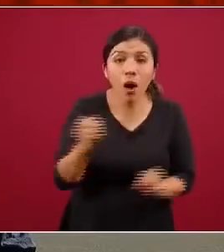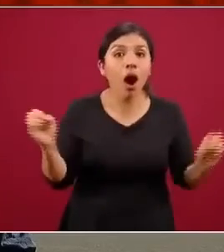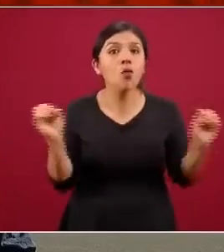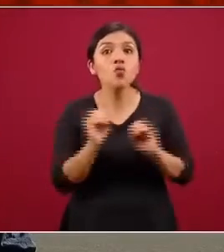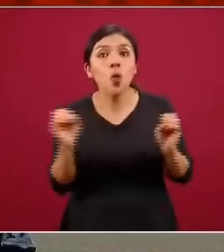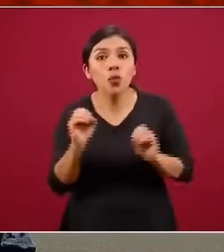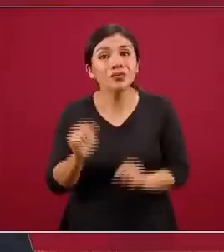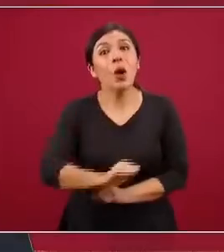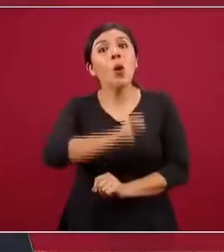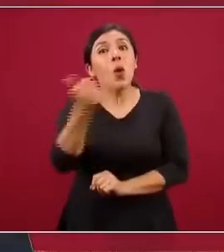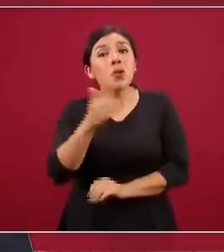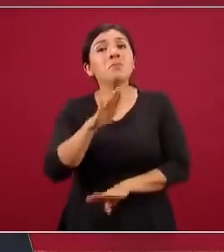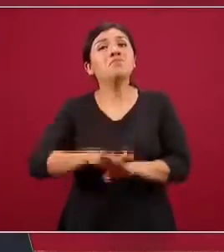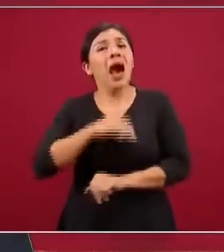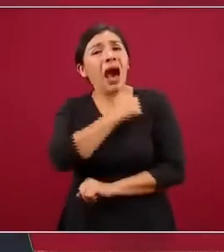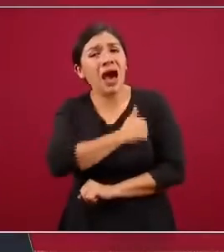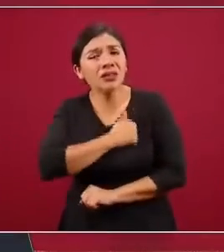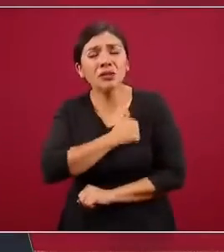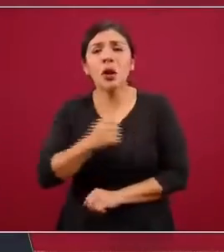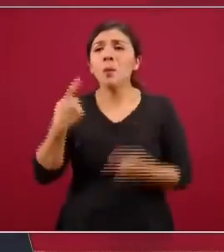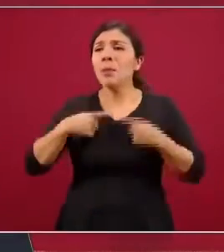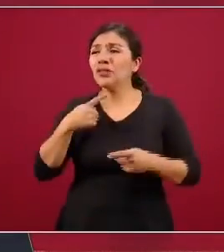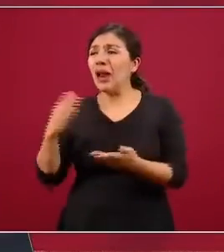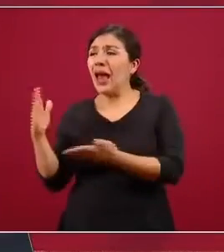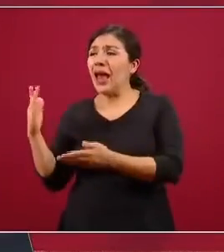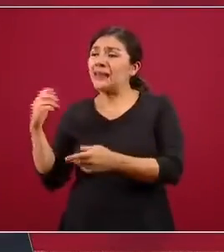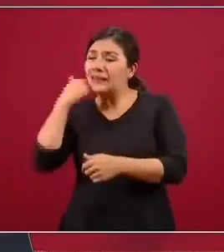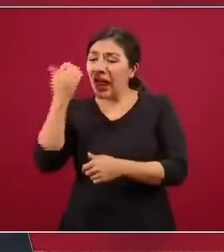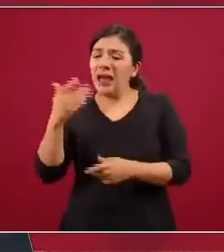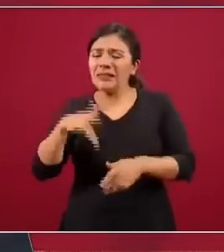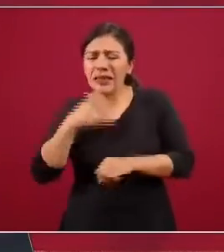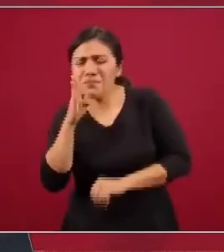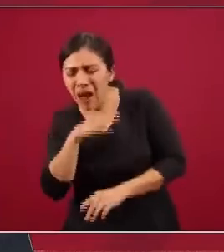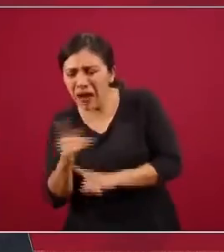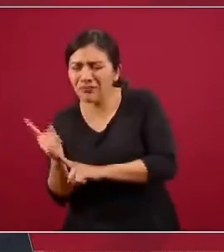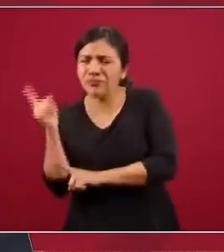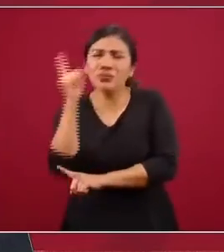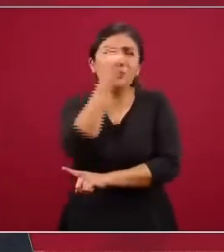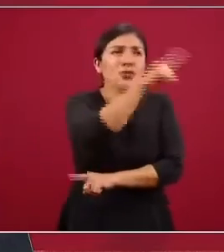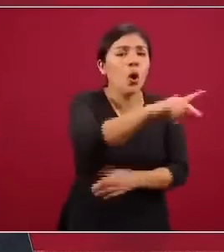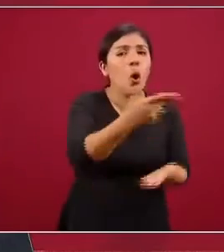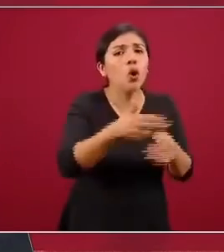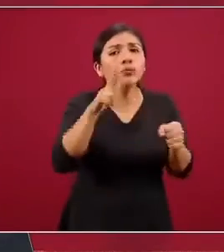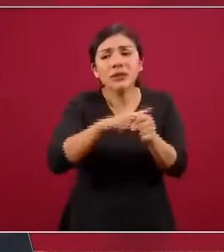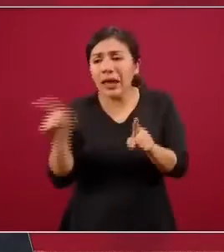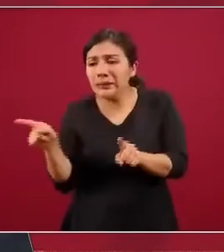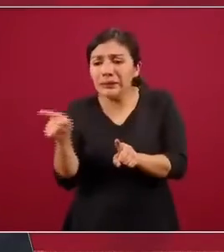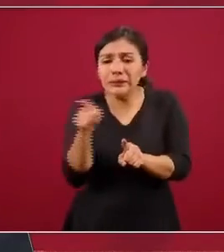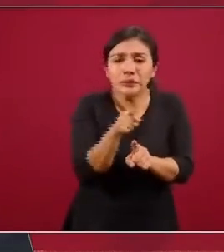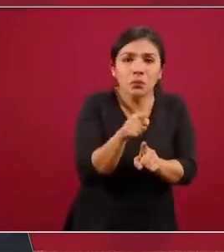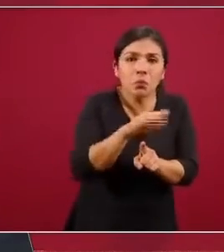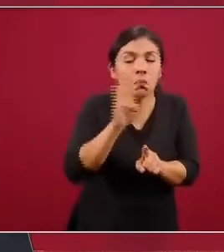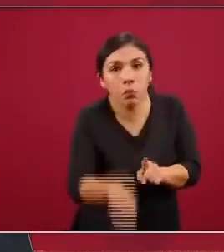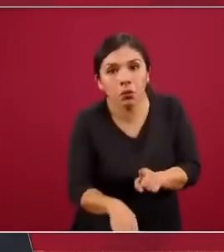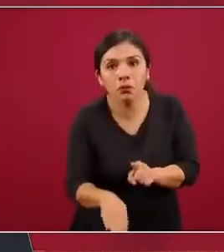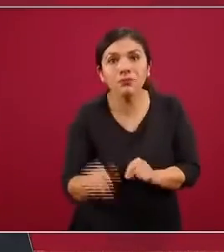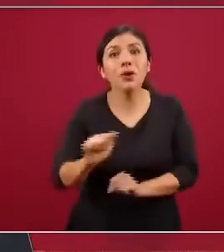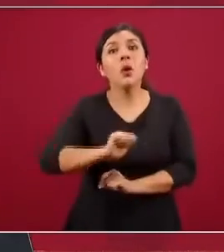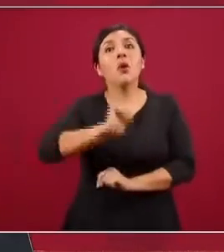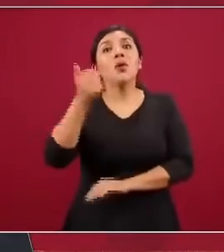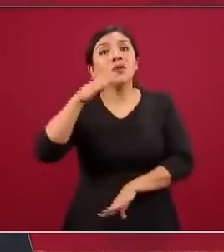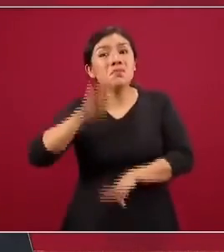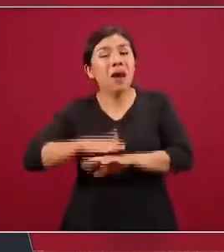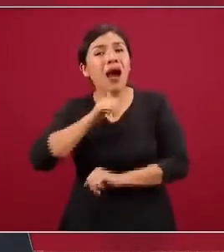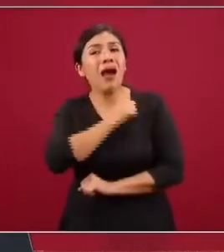más desafortunadamente, otras personas mueren en el trayecto entre sus domicilios y el hospital. Y aún